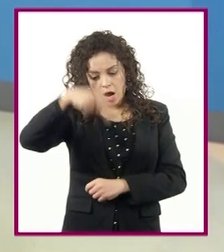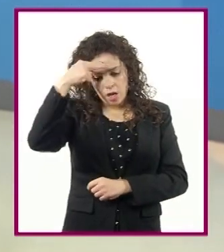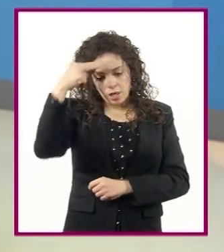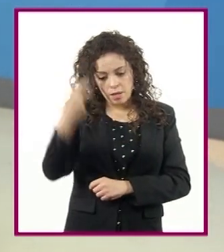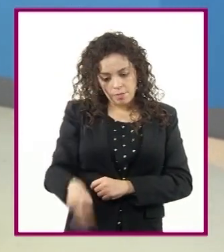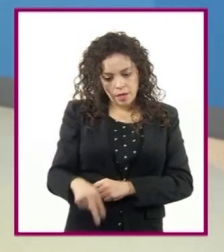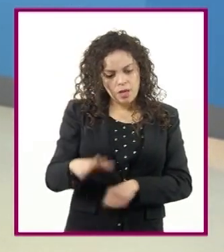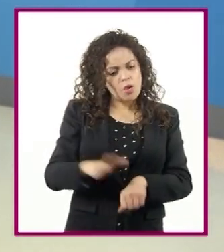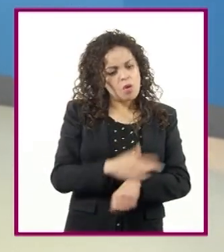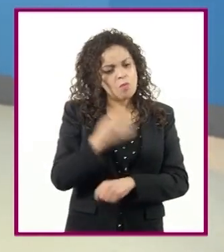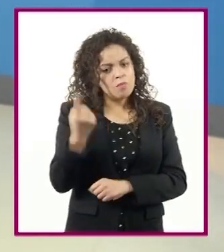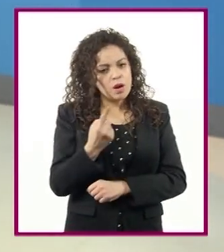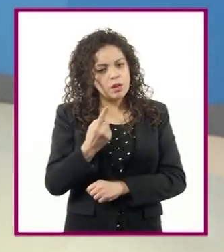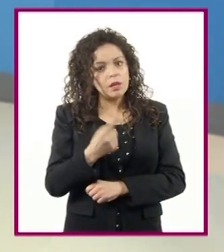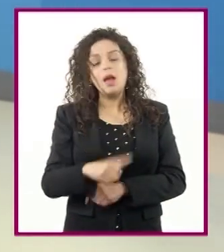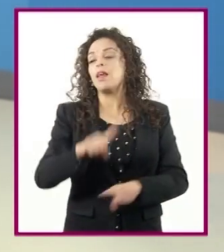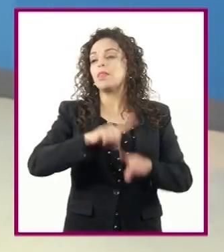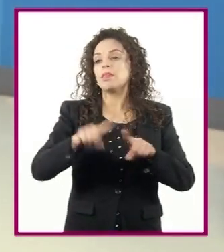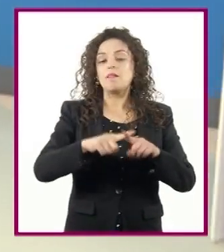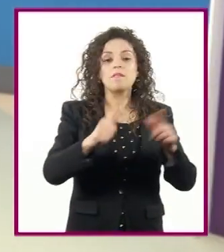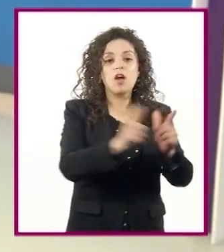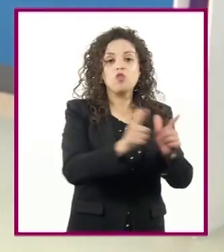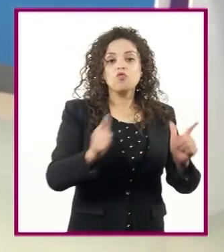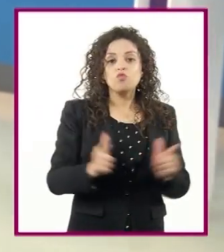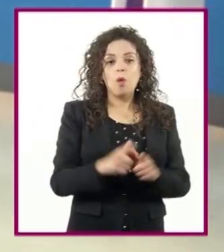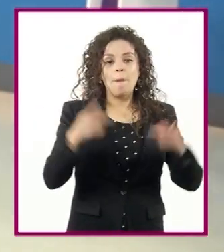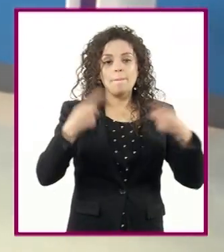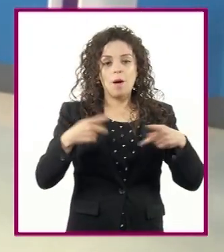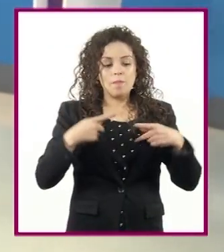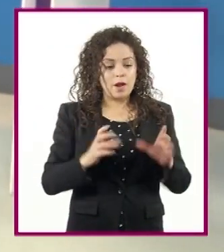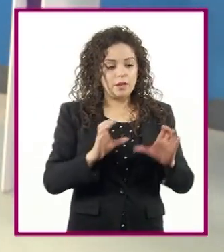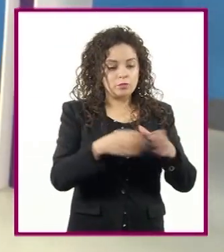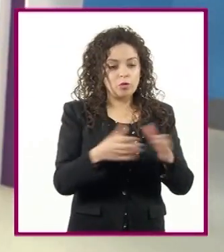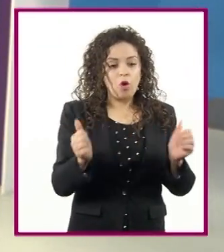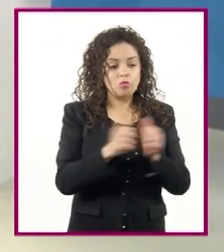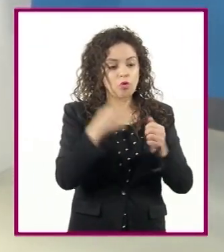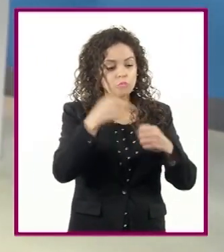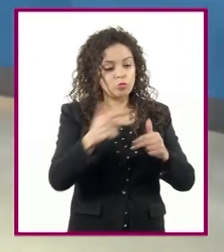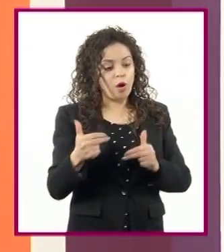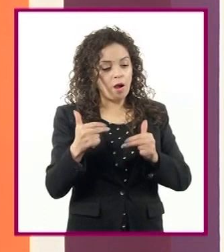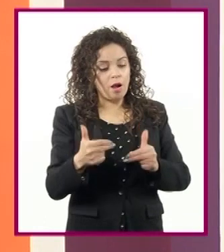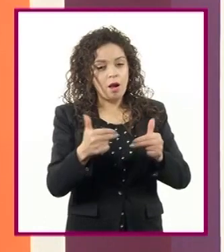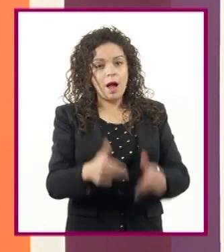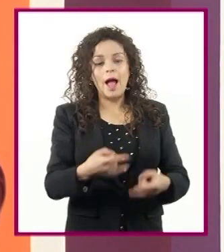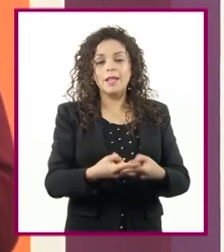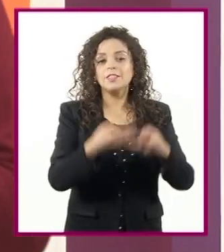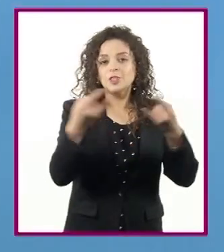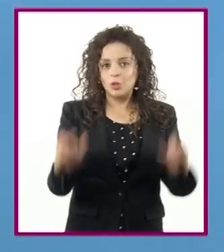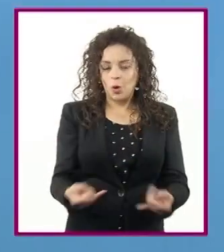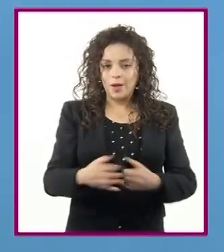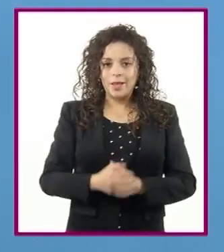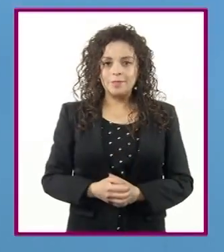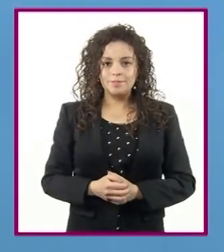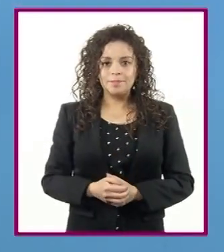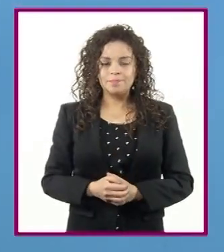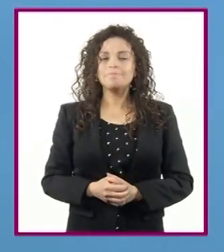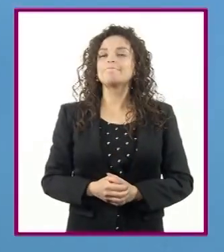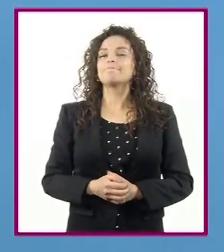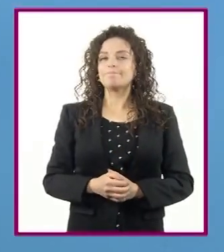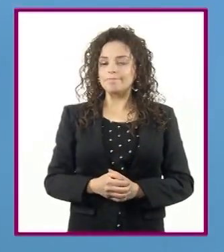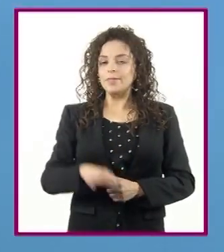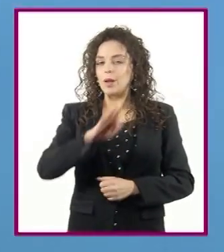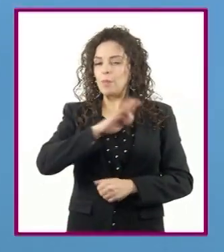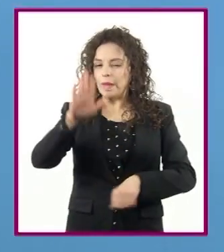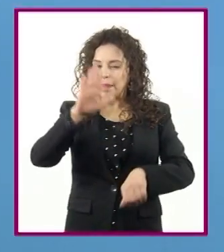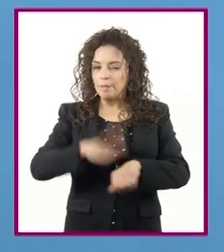resultado del encuentro de diferentes grupos humanos a través de su historia. Maestro, antes de continuar, ¿podría profundizar